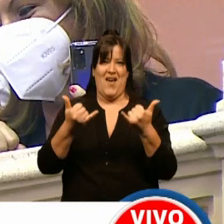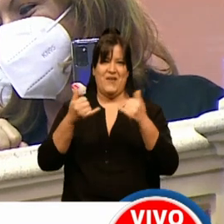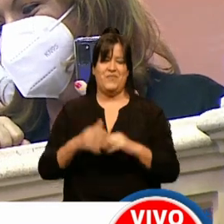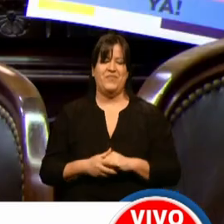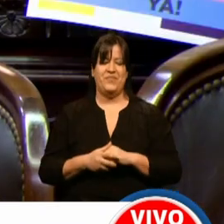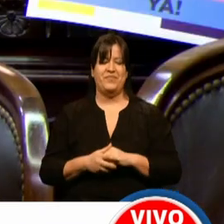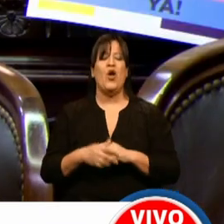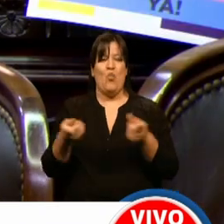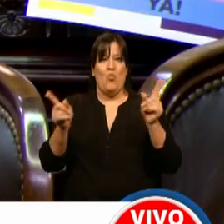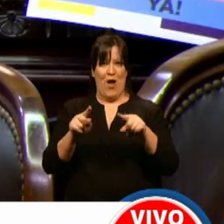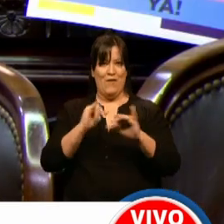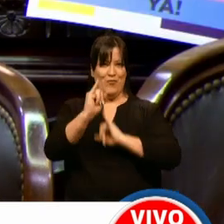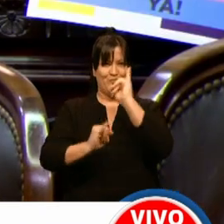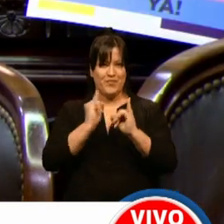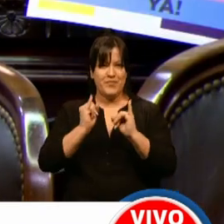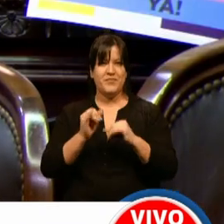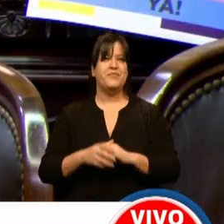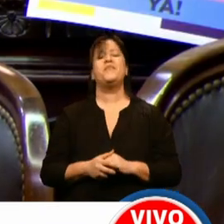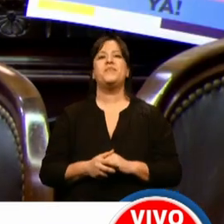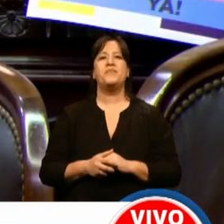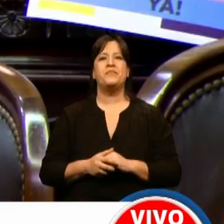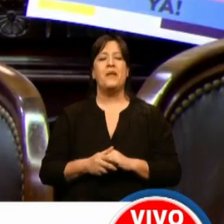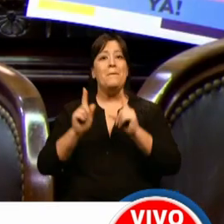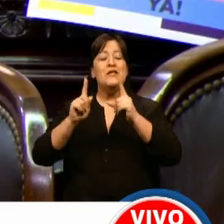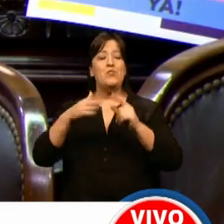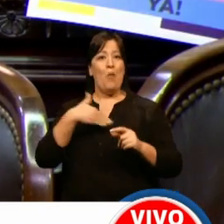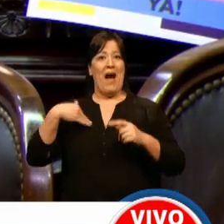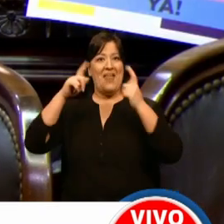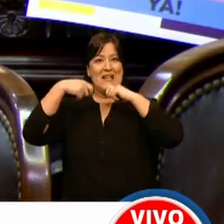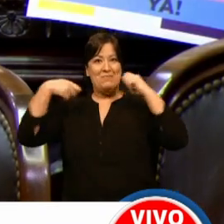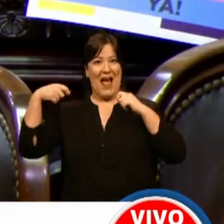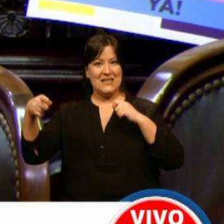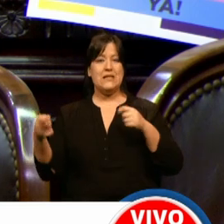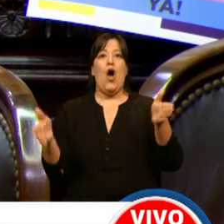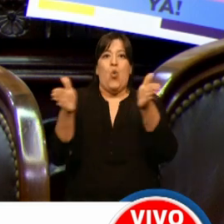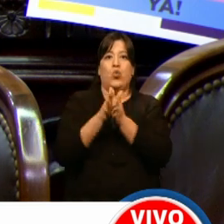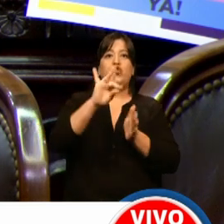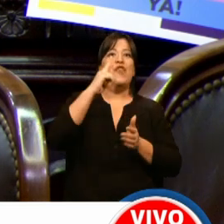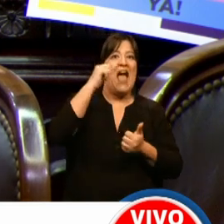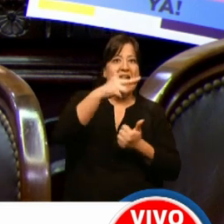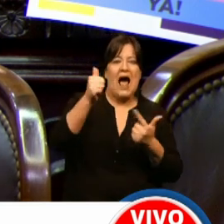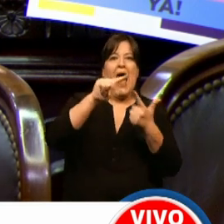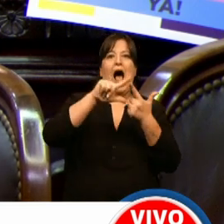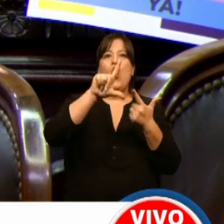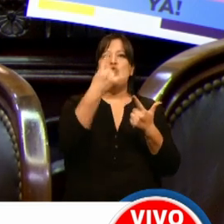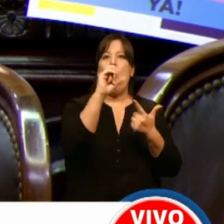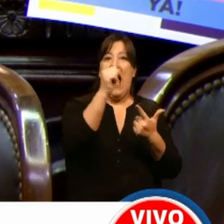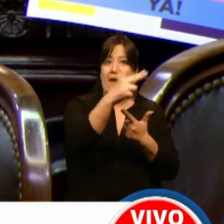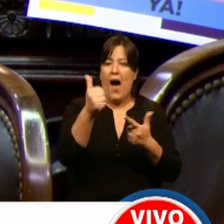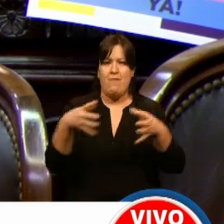retomo junto a las madres de plaza de mayo construyeron